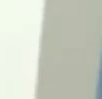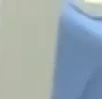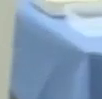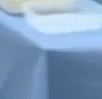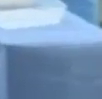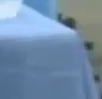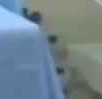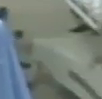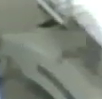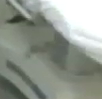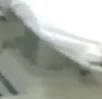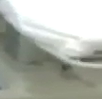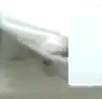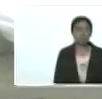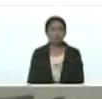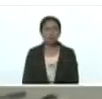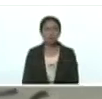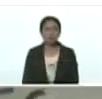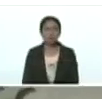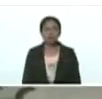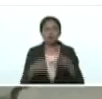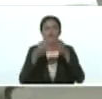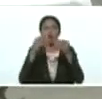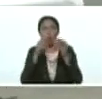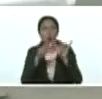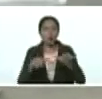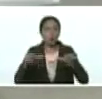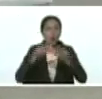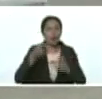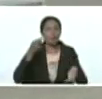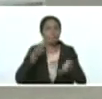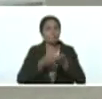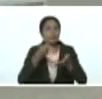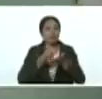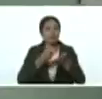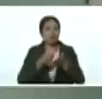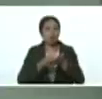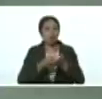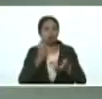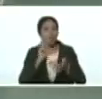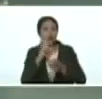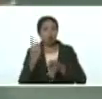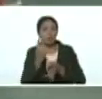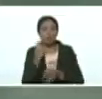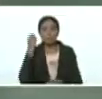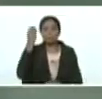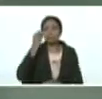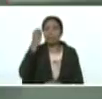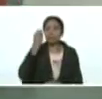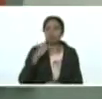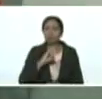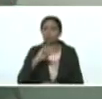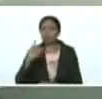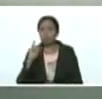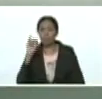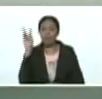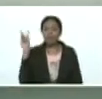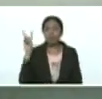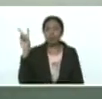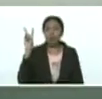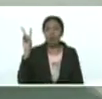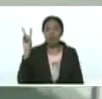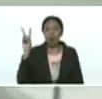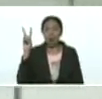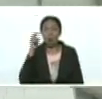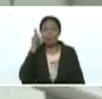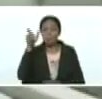Correcto. Fíjense ustedes, todos estos equipos es una inversión. Ustedes nada más tienen que pensar. Venezuela es un país